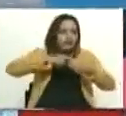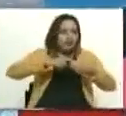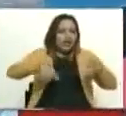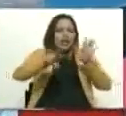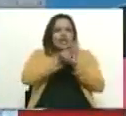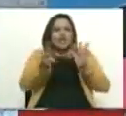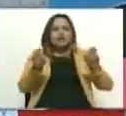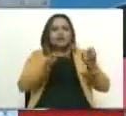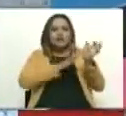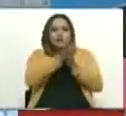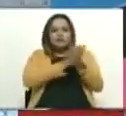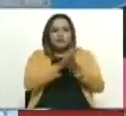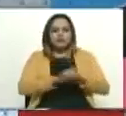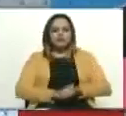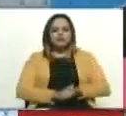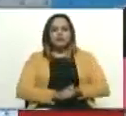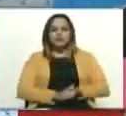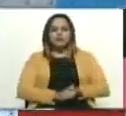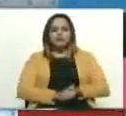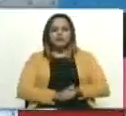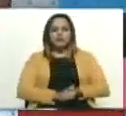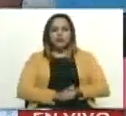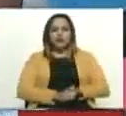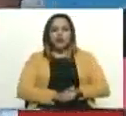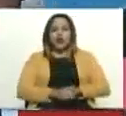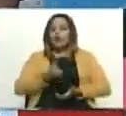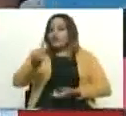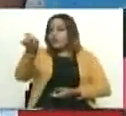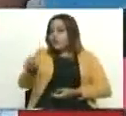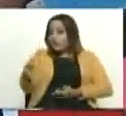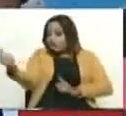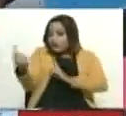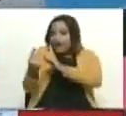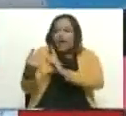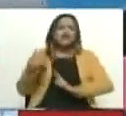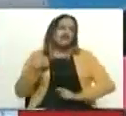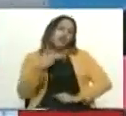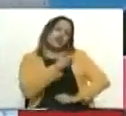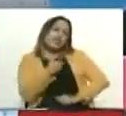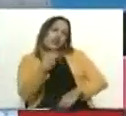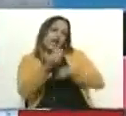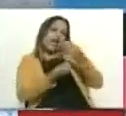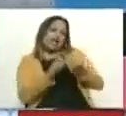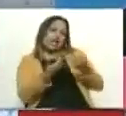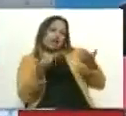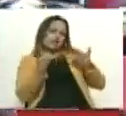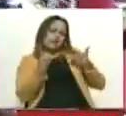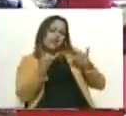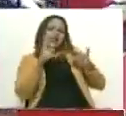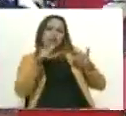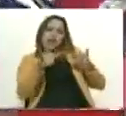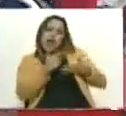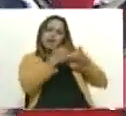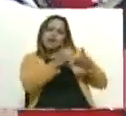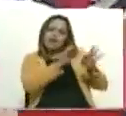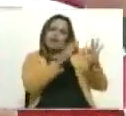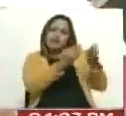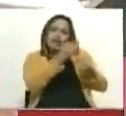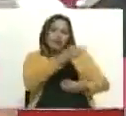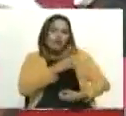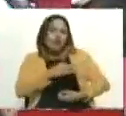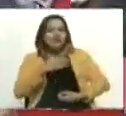de nuevos emprendimientos. Ah, porque viene alguien y dice, bueno, yo quiero montar para mi beneficio familiar y también para el beneficio social, yo